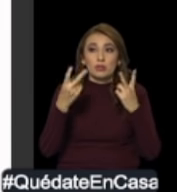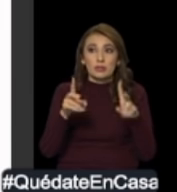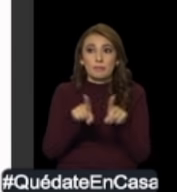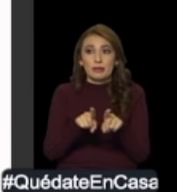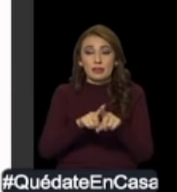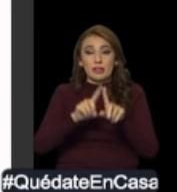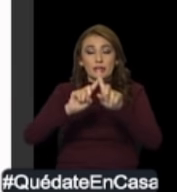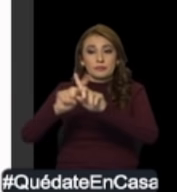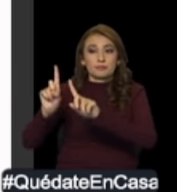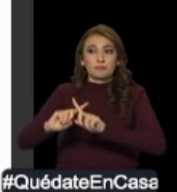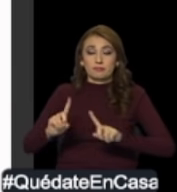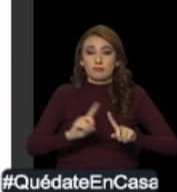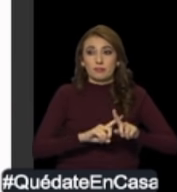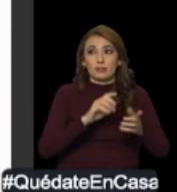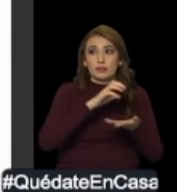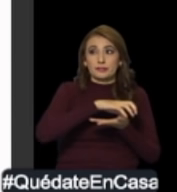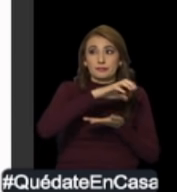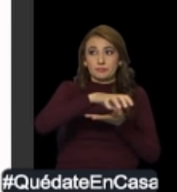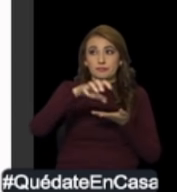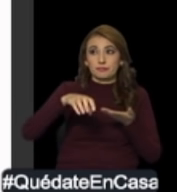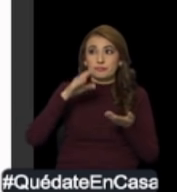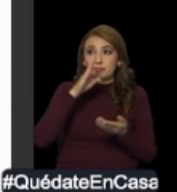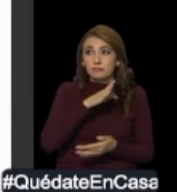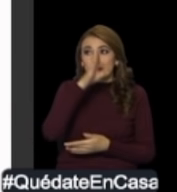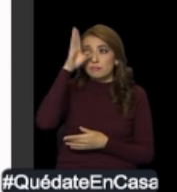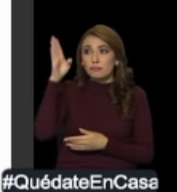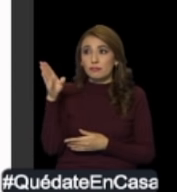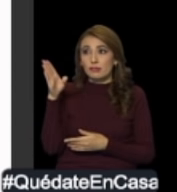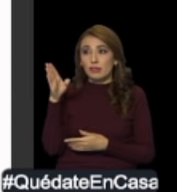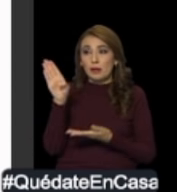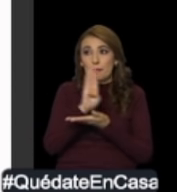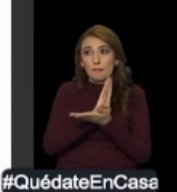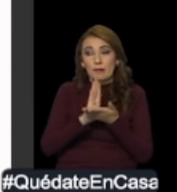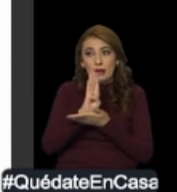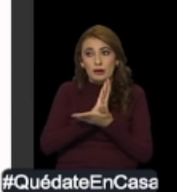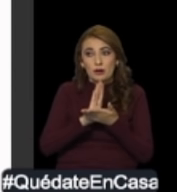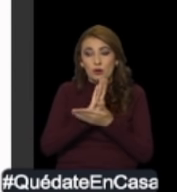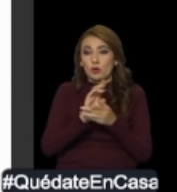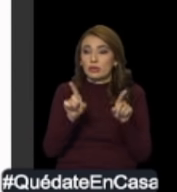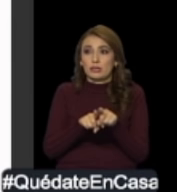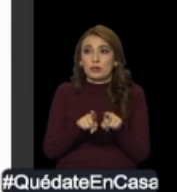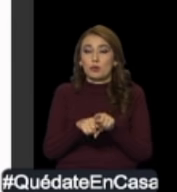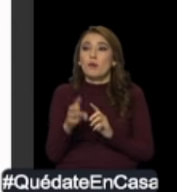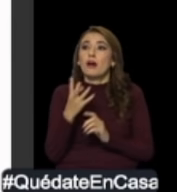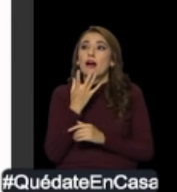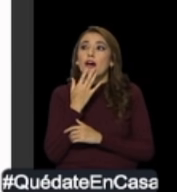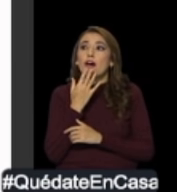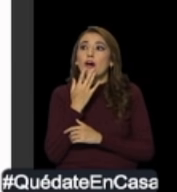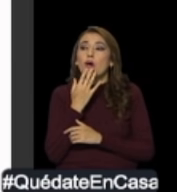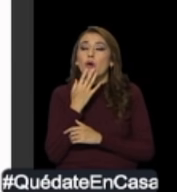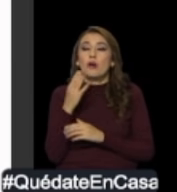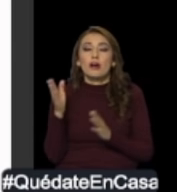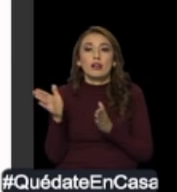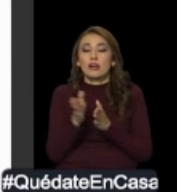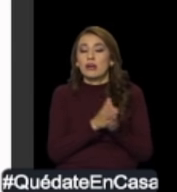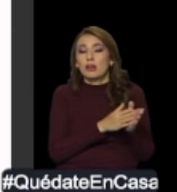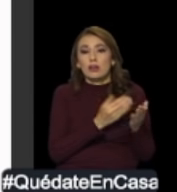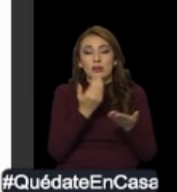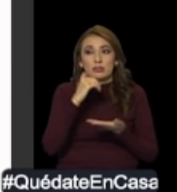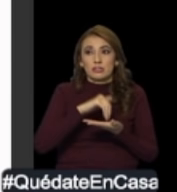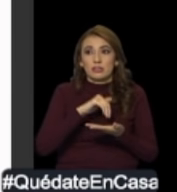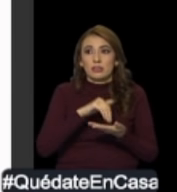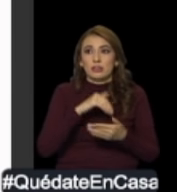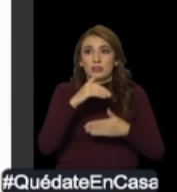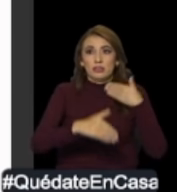las diferentes cantón de domicilio a mano derecha en sus respectivos colores. El eje horizontal vuelve a presentar las